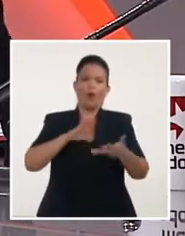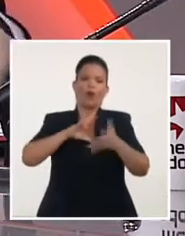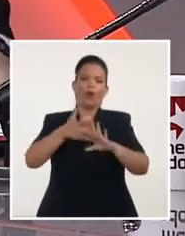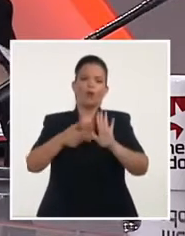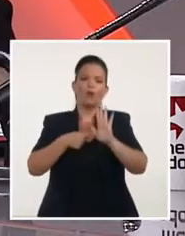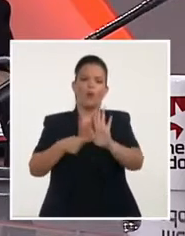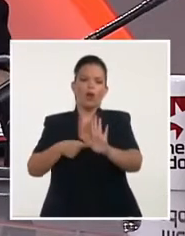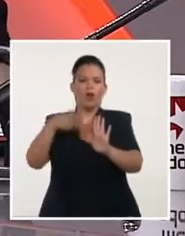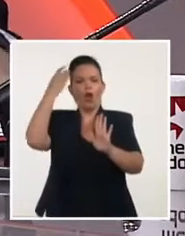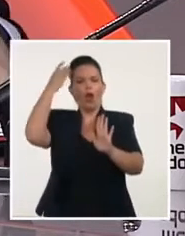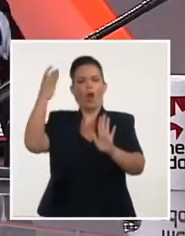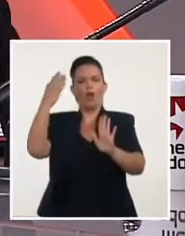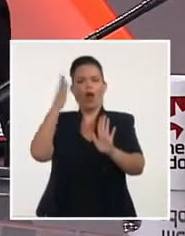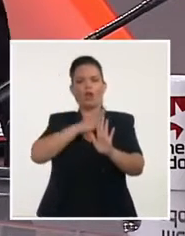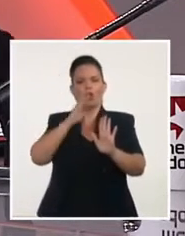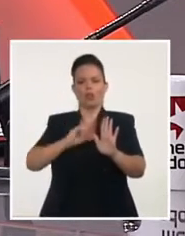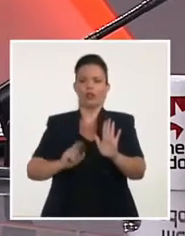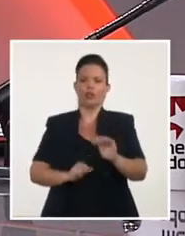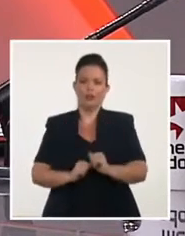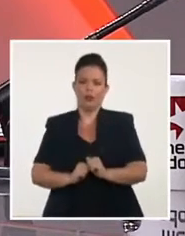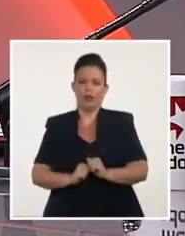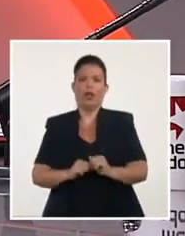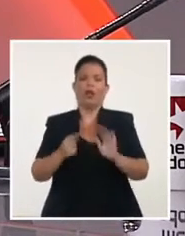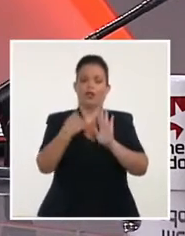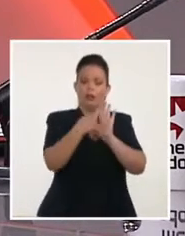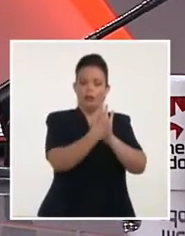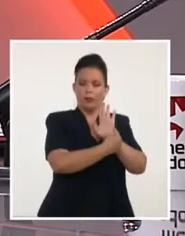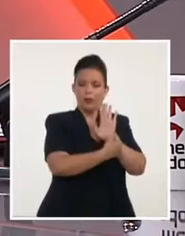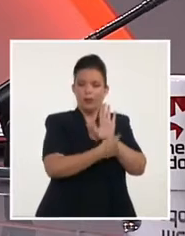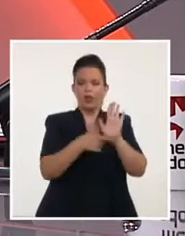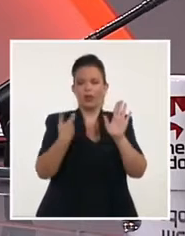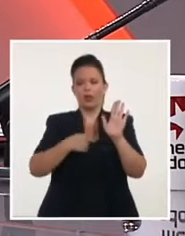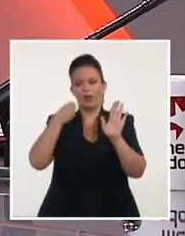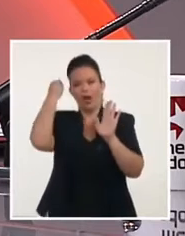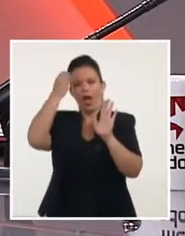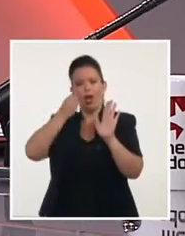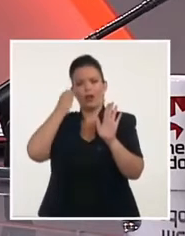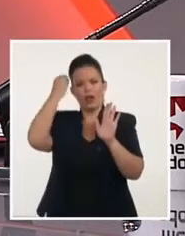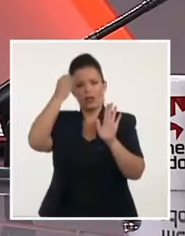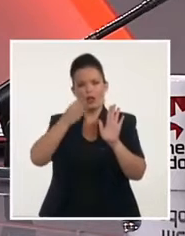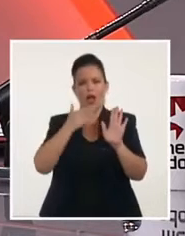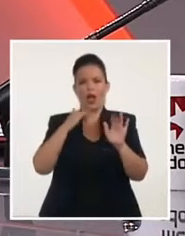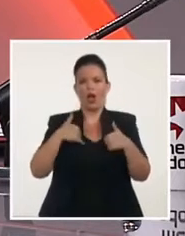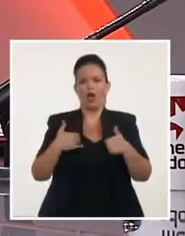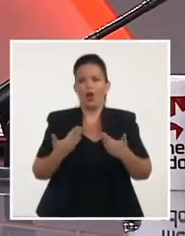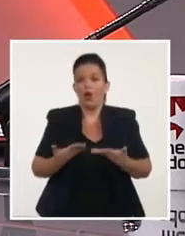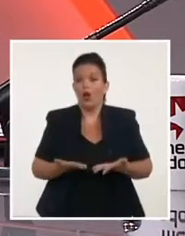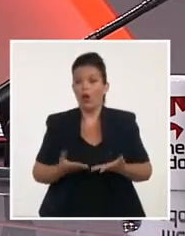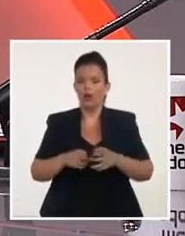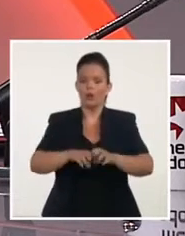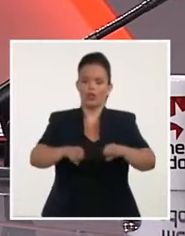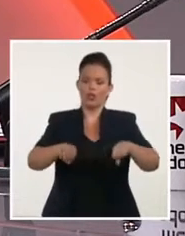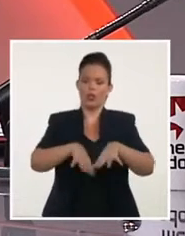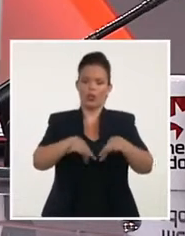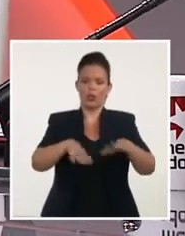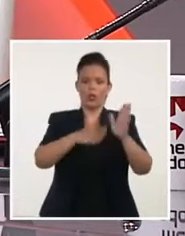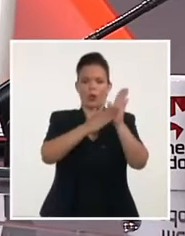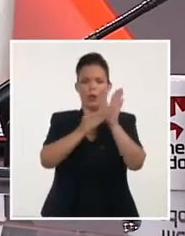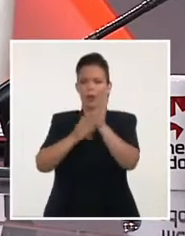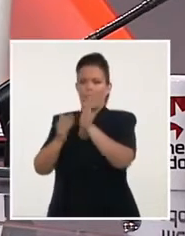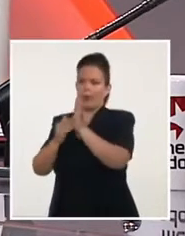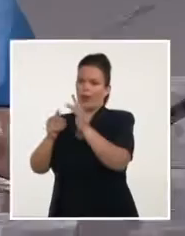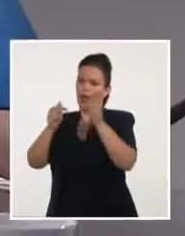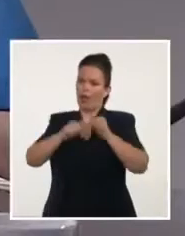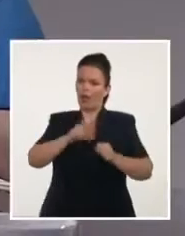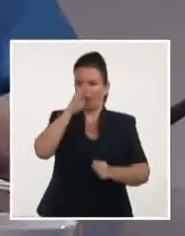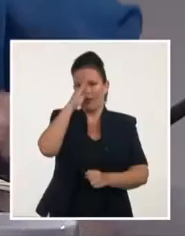Son elementos que hay que tener en cuenta cuando se analiza lo que ha ocurrido en los últimos meses. Pero me gustaría,